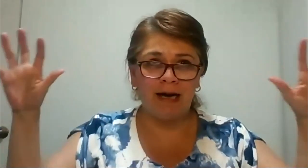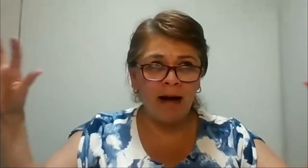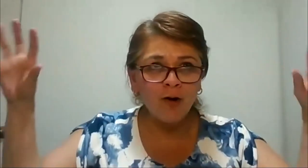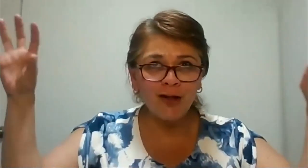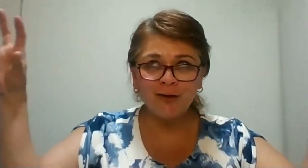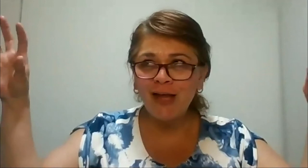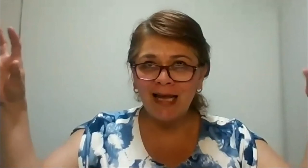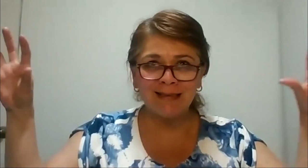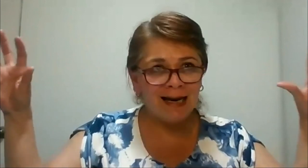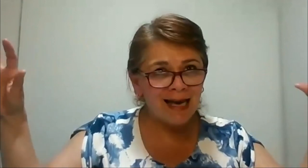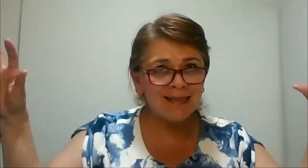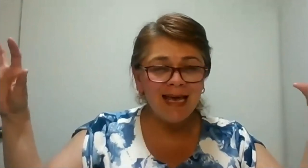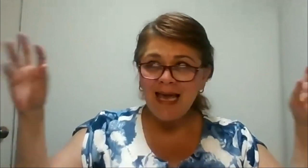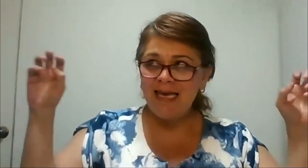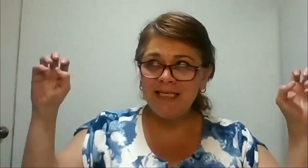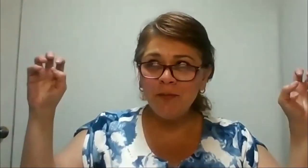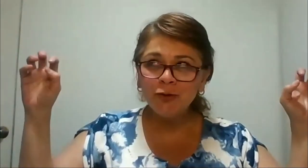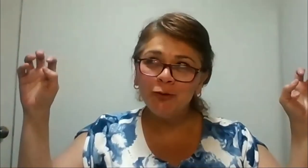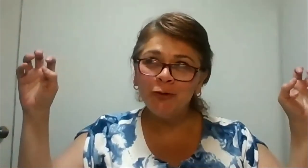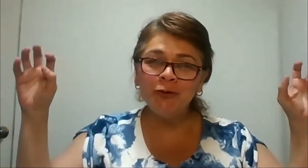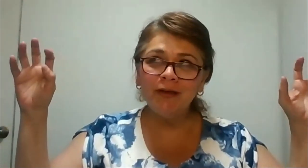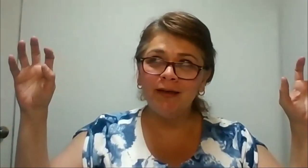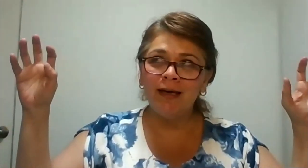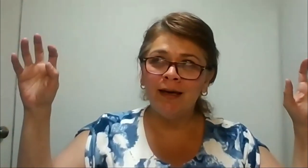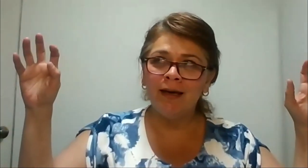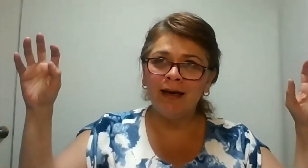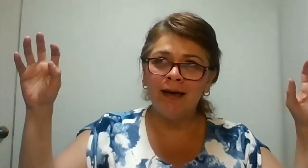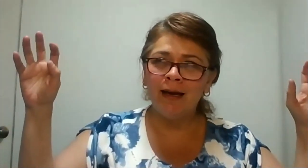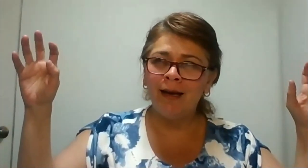de trabajo de todas las áreas. Hicimos